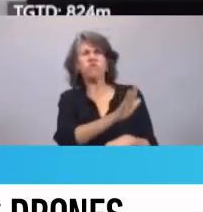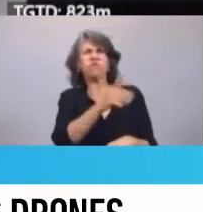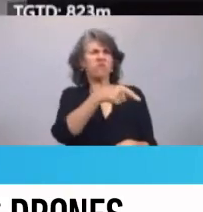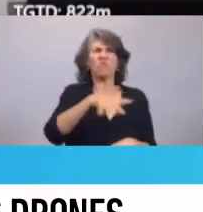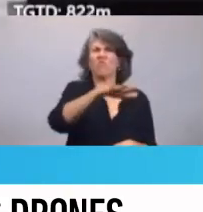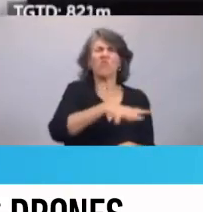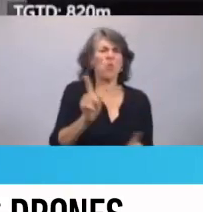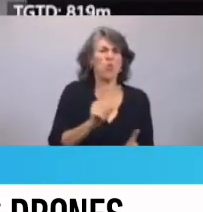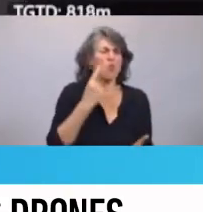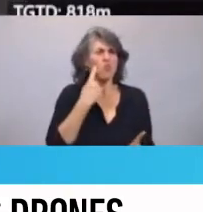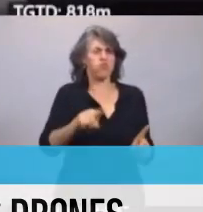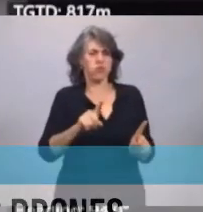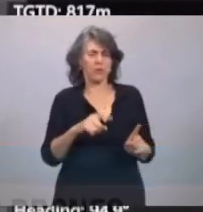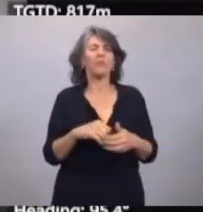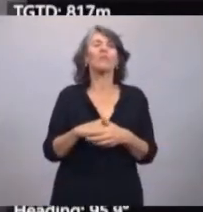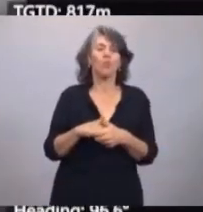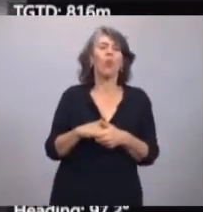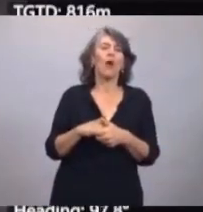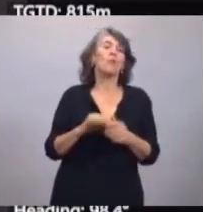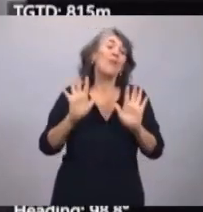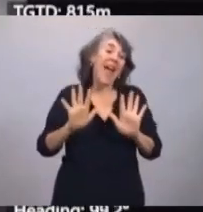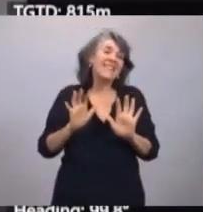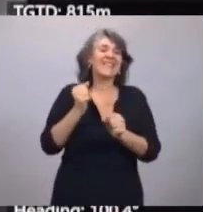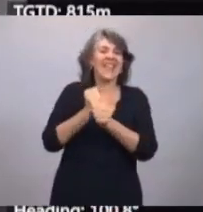complementar el trabajo que hace nuestra patrullas terrestres